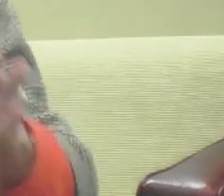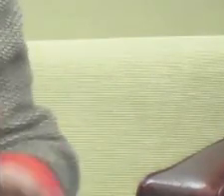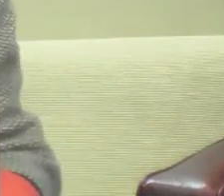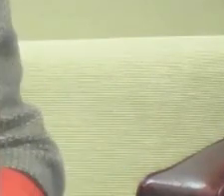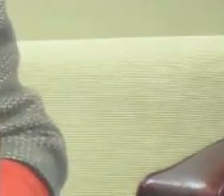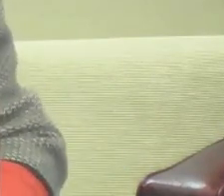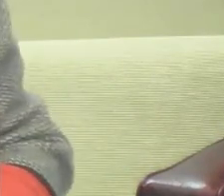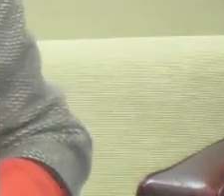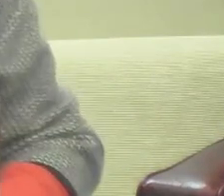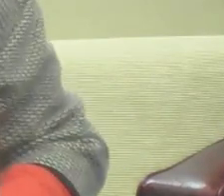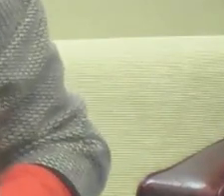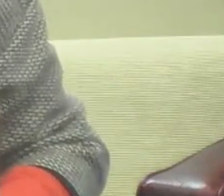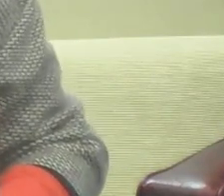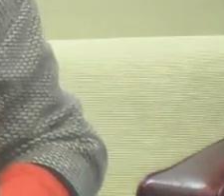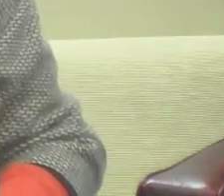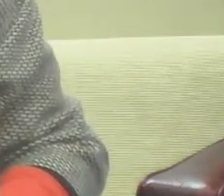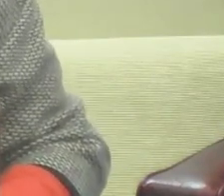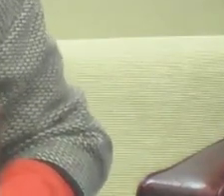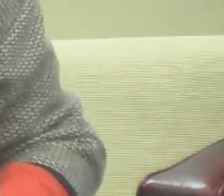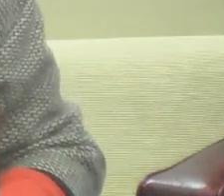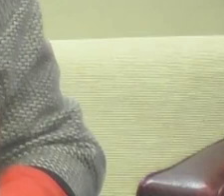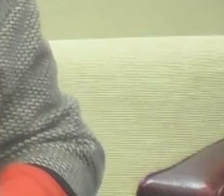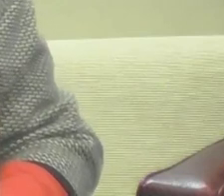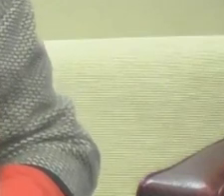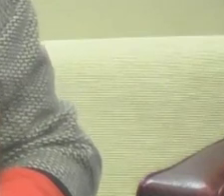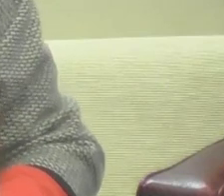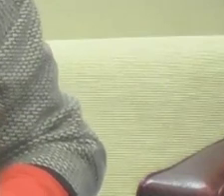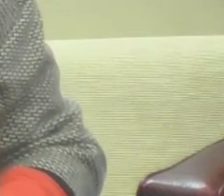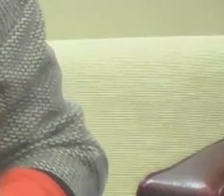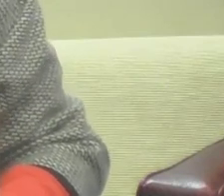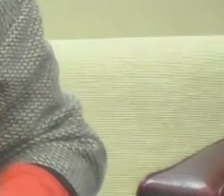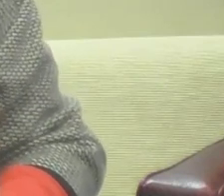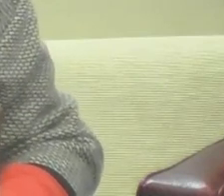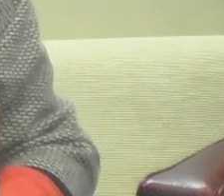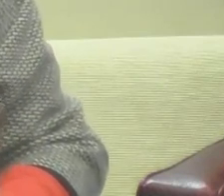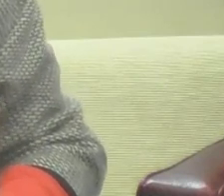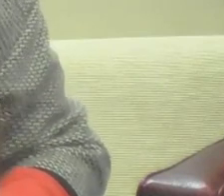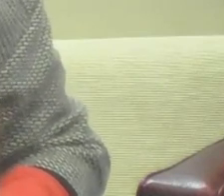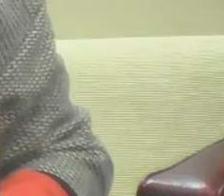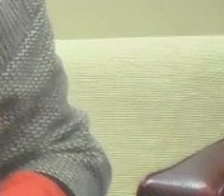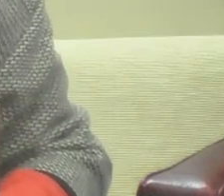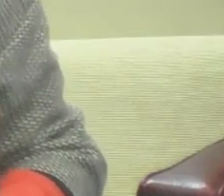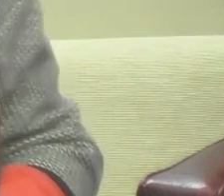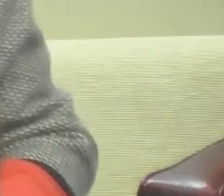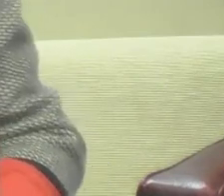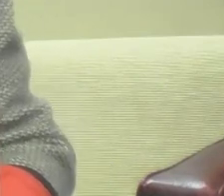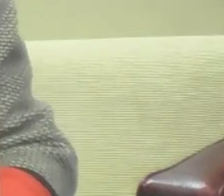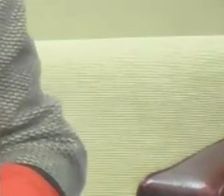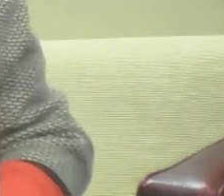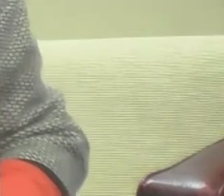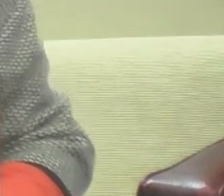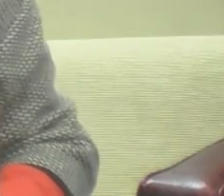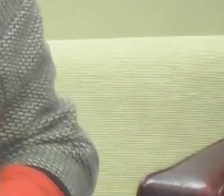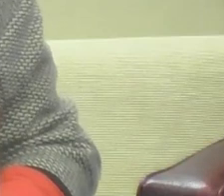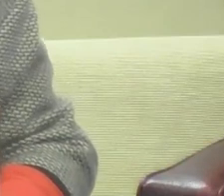sustento a este proyecto de ley que ustedes vienen luchando y batallando desde hace tanto tiempo así